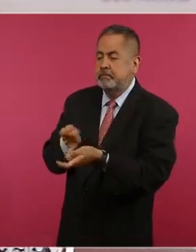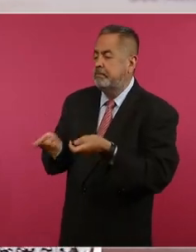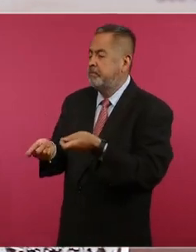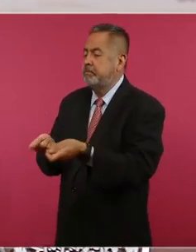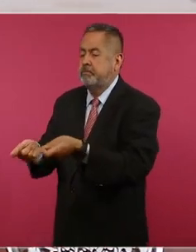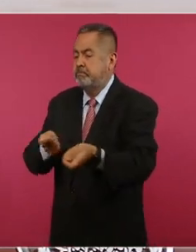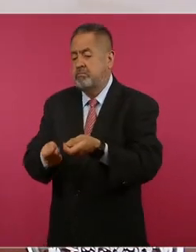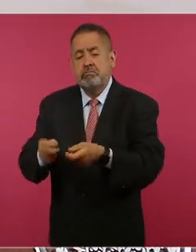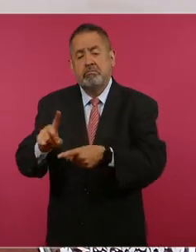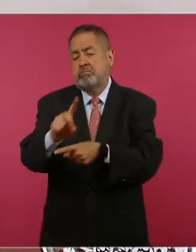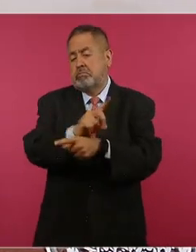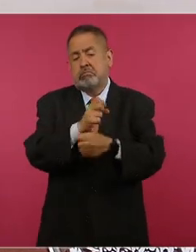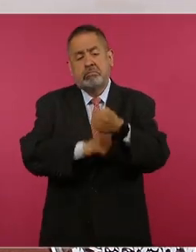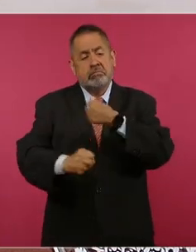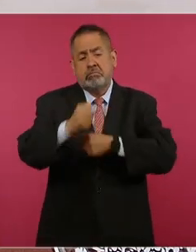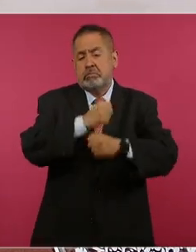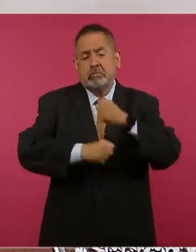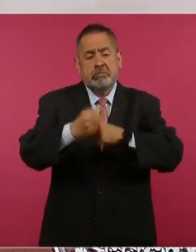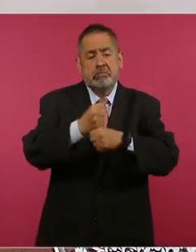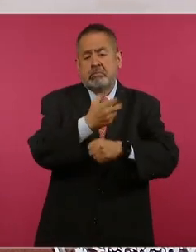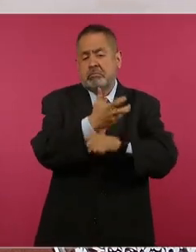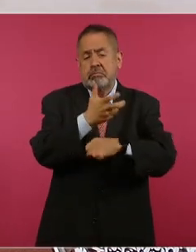que ha existido